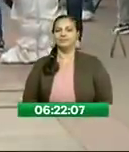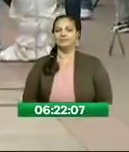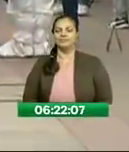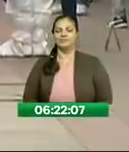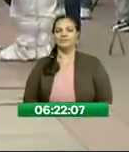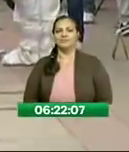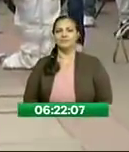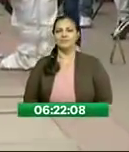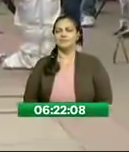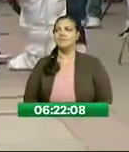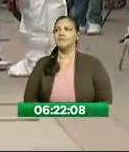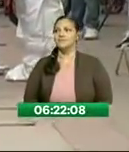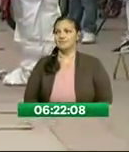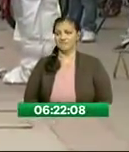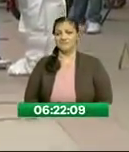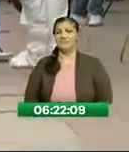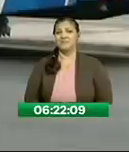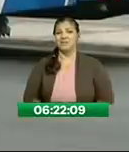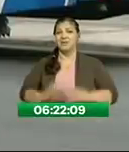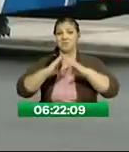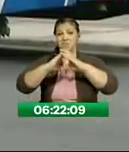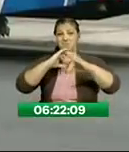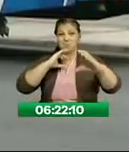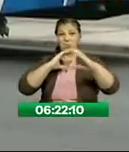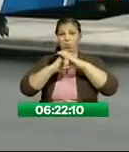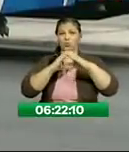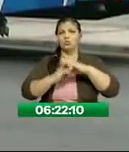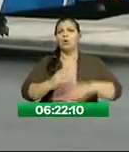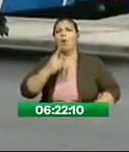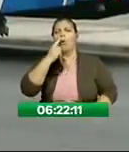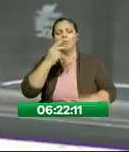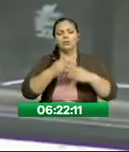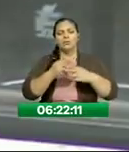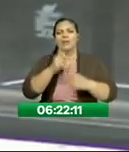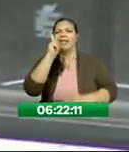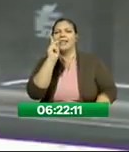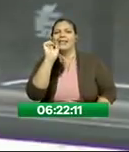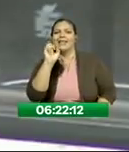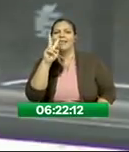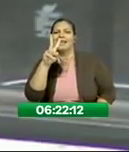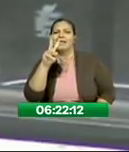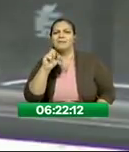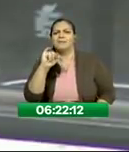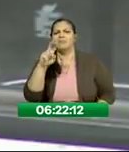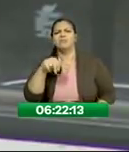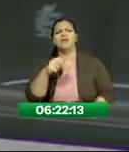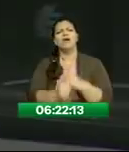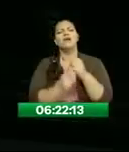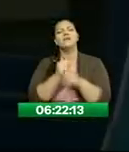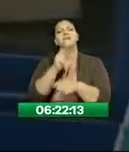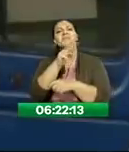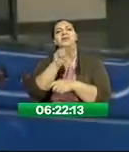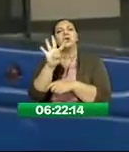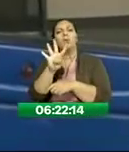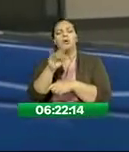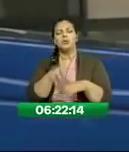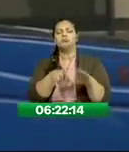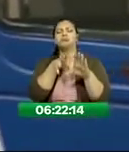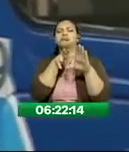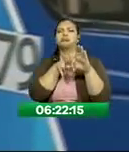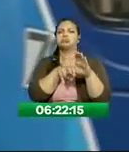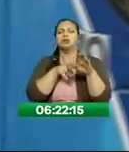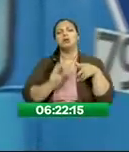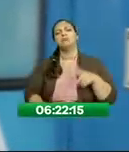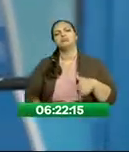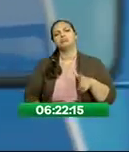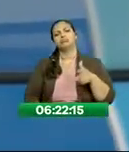Fueron tres certeros disparos que acabaron con la vida del joven Kevin Adrián Ayala Mejía, de 24 años. Su cuerpo quedó en el pasillo de ese